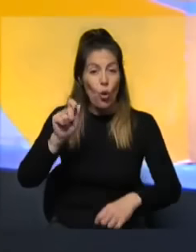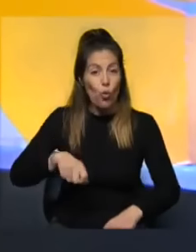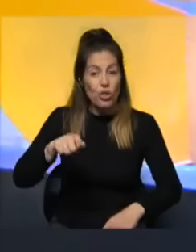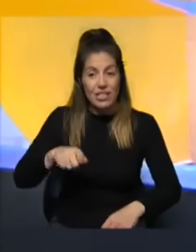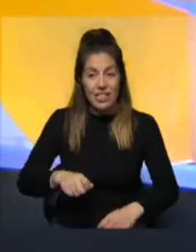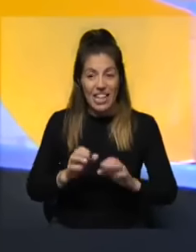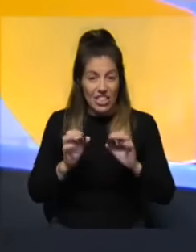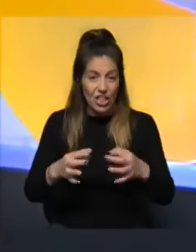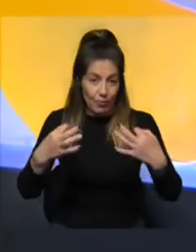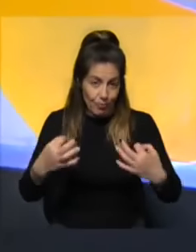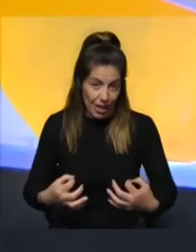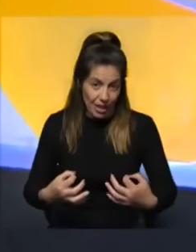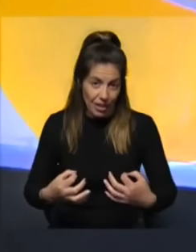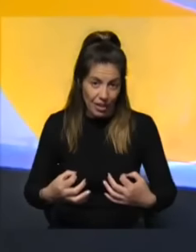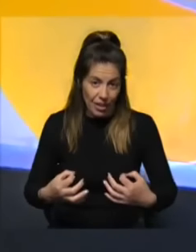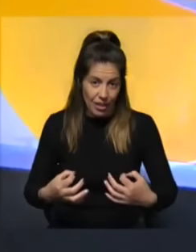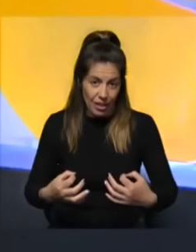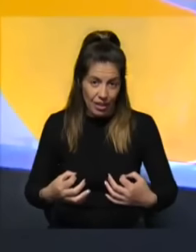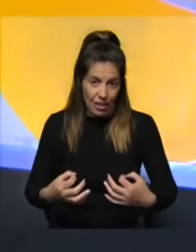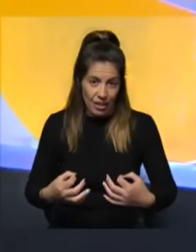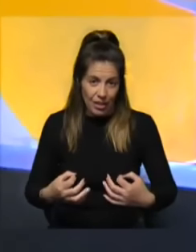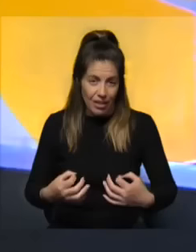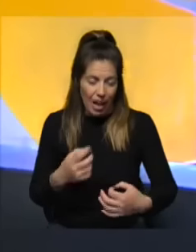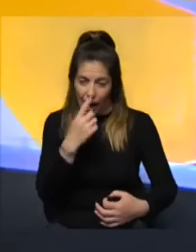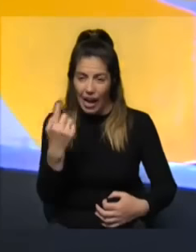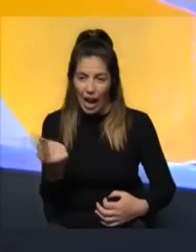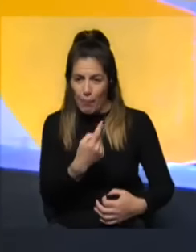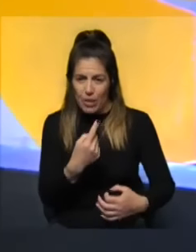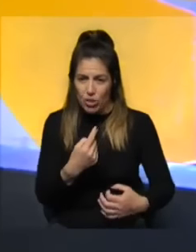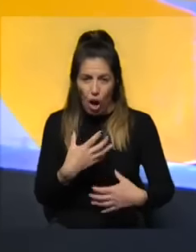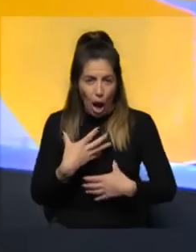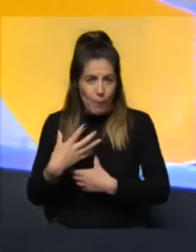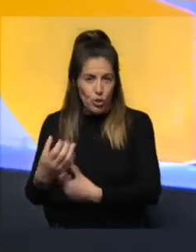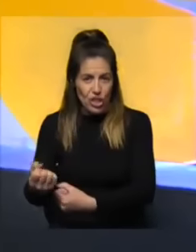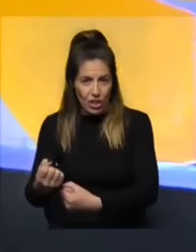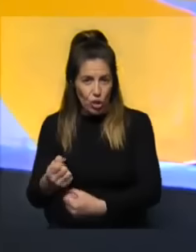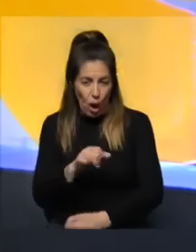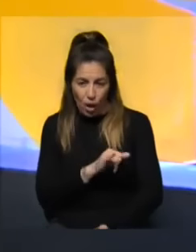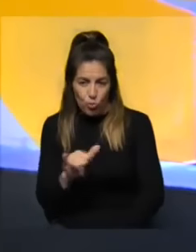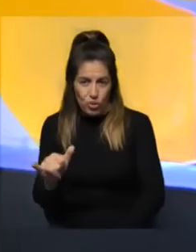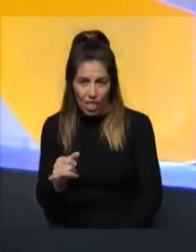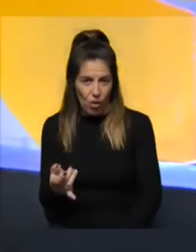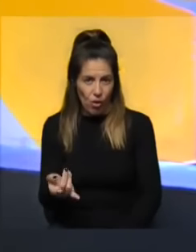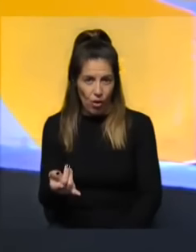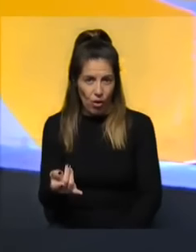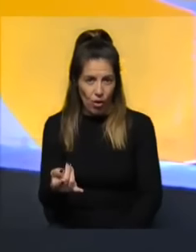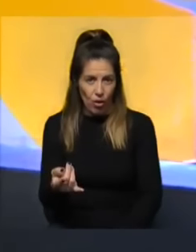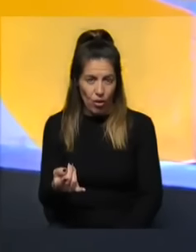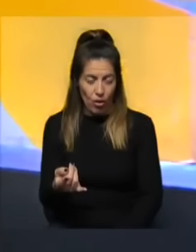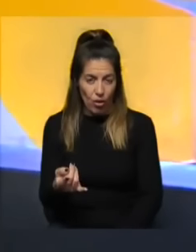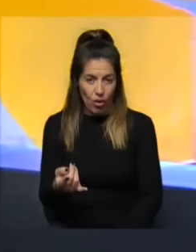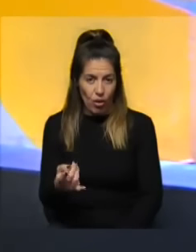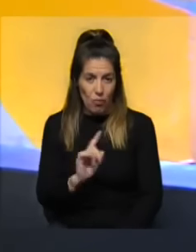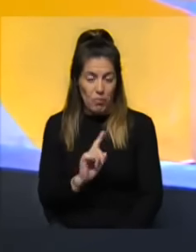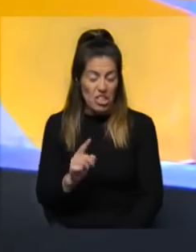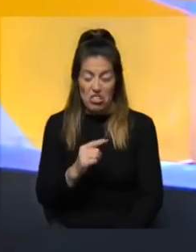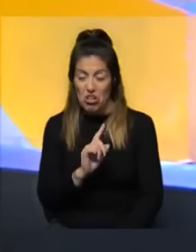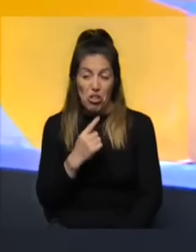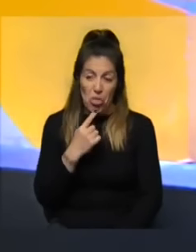buen término, se puso inmediatamente del lado del acusado, pero sin ninguna